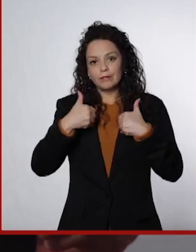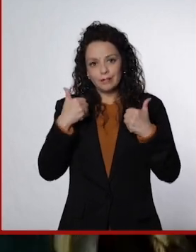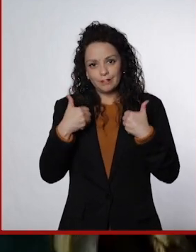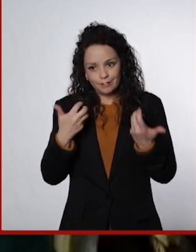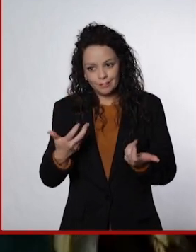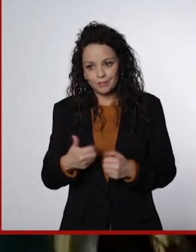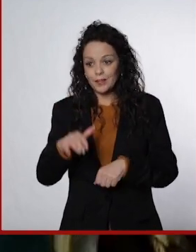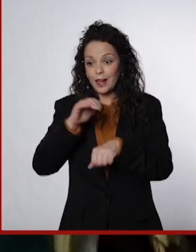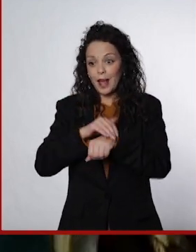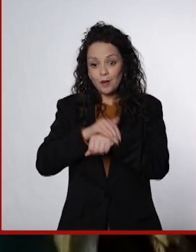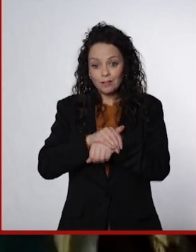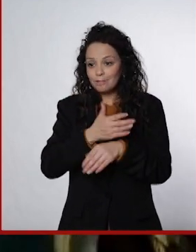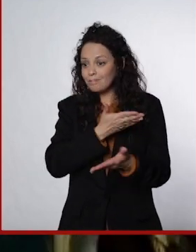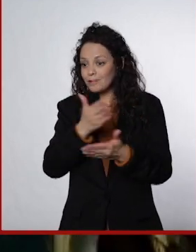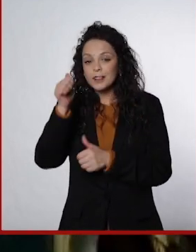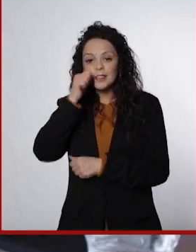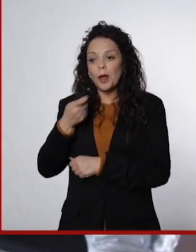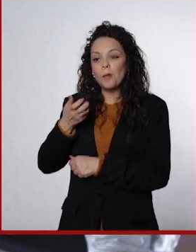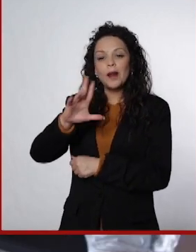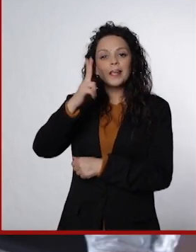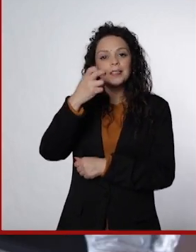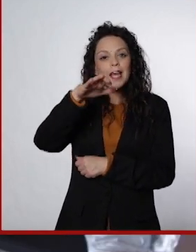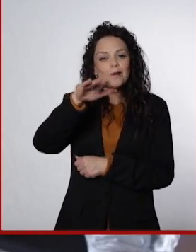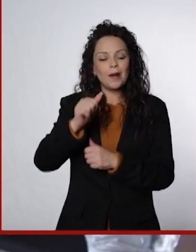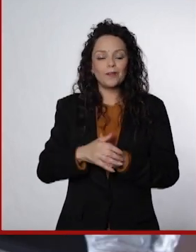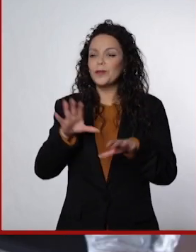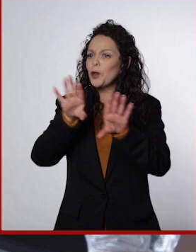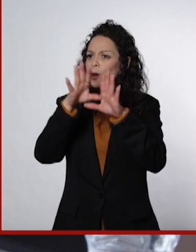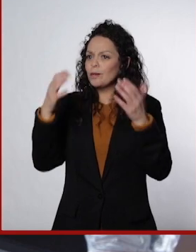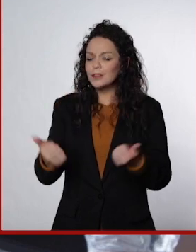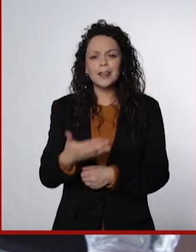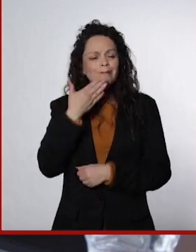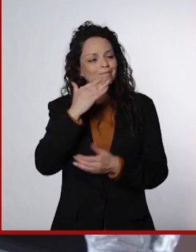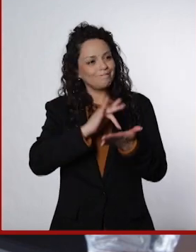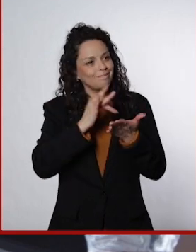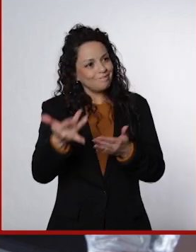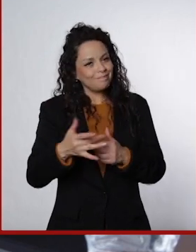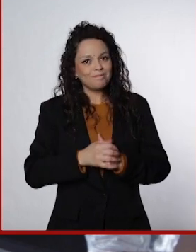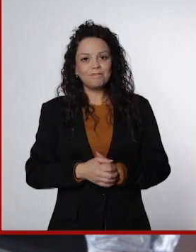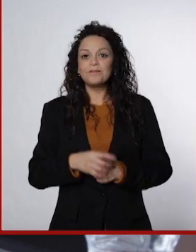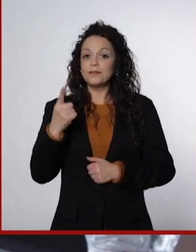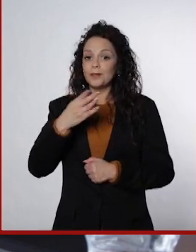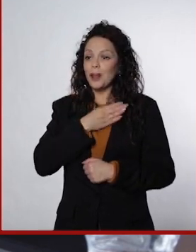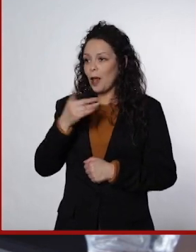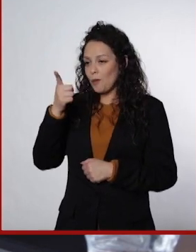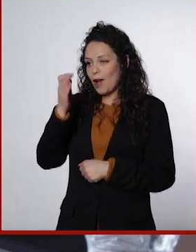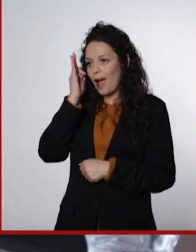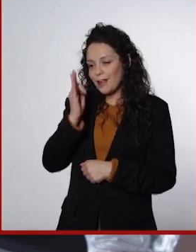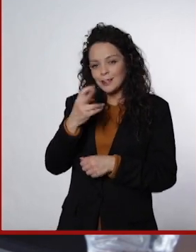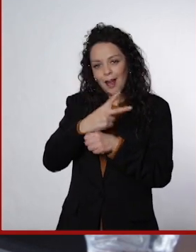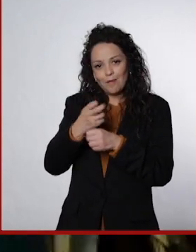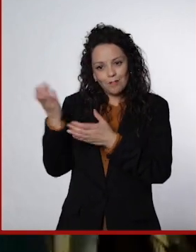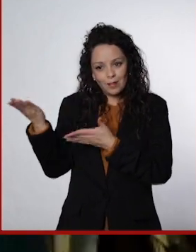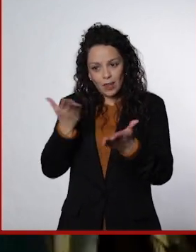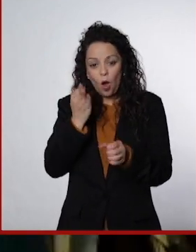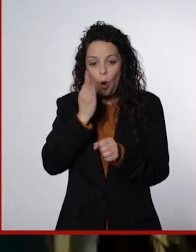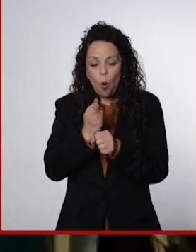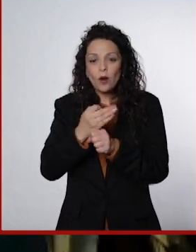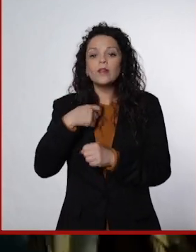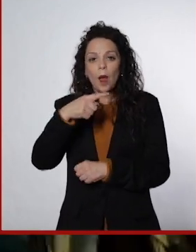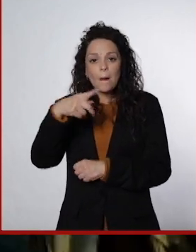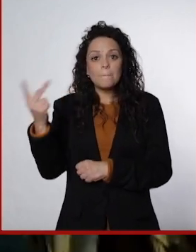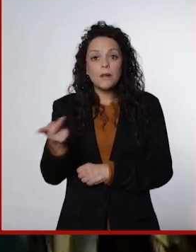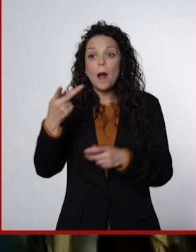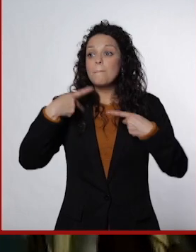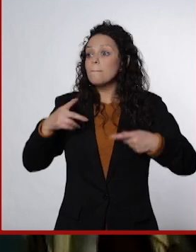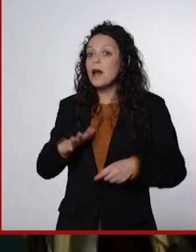hoy? Hola, muy bien, muchas gracias. No, pues al contrario, gracias por haber aceptado esta invitación, y vámonos a las preguntas que nuestro público está muy